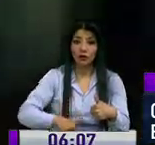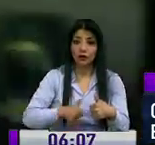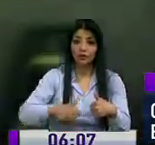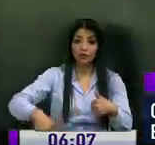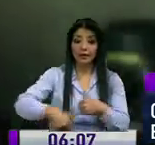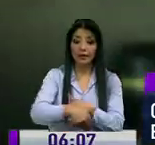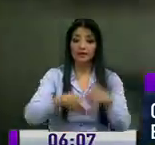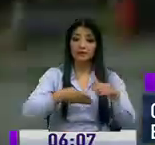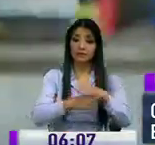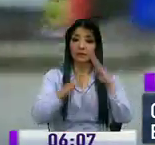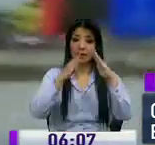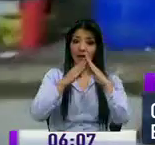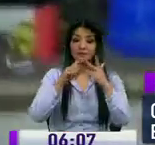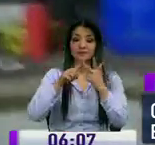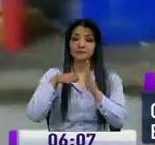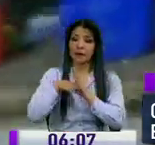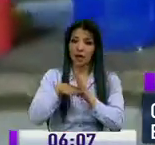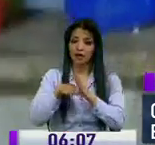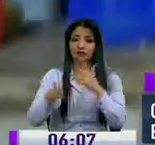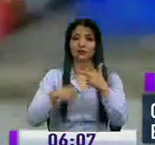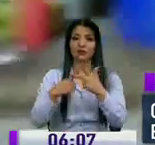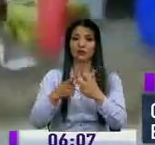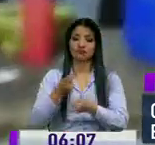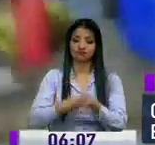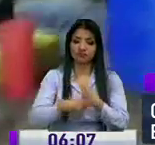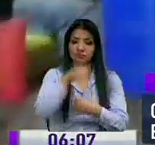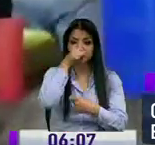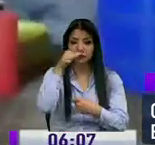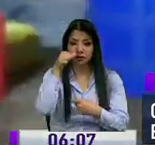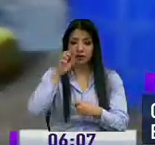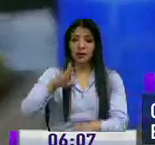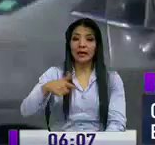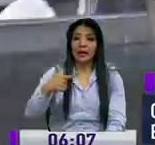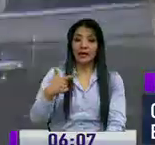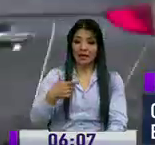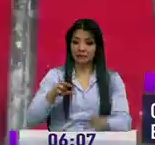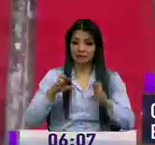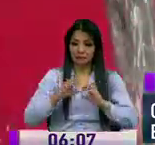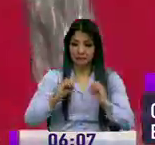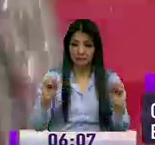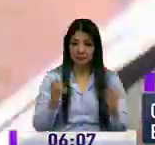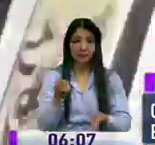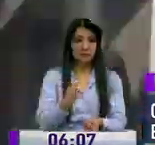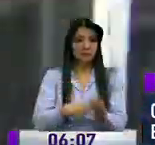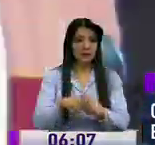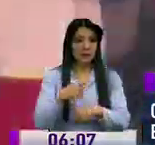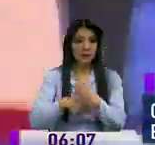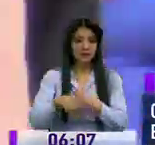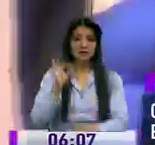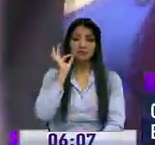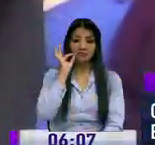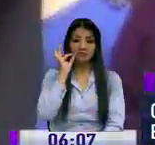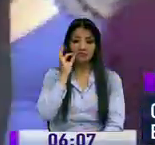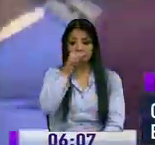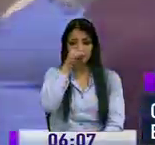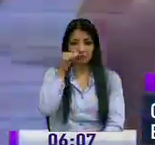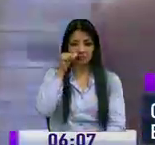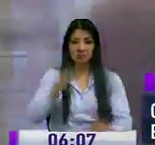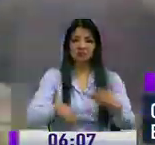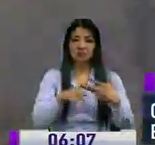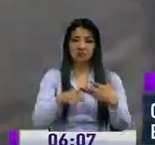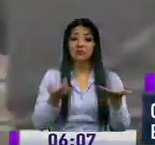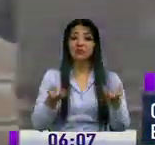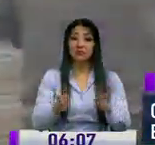domicilios, unidades económicas, contrabando, tenencia ilegal de armas de fuego, comercialización de sustancias sujetas a fiscalización y